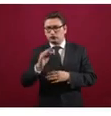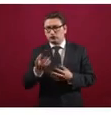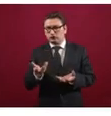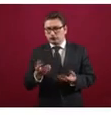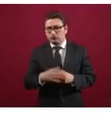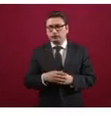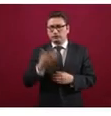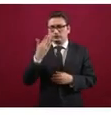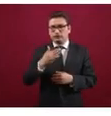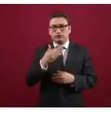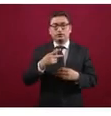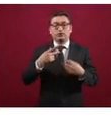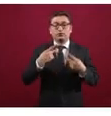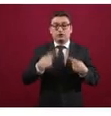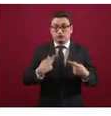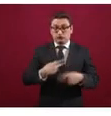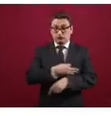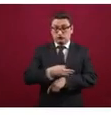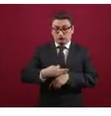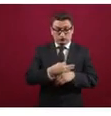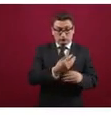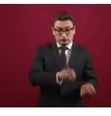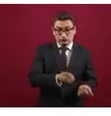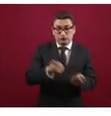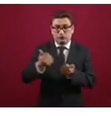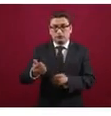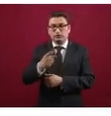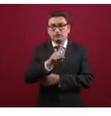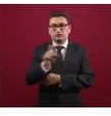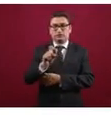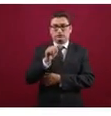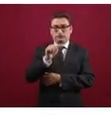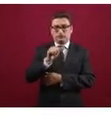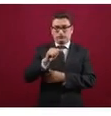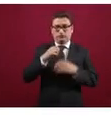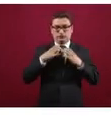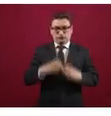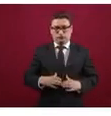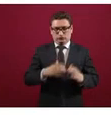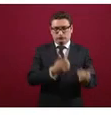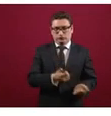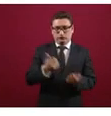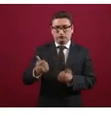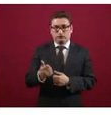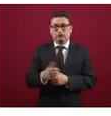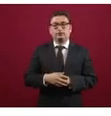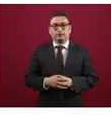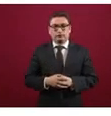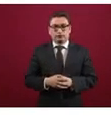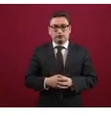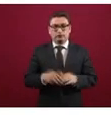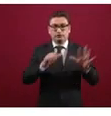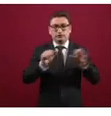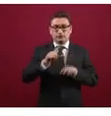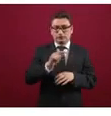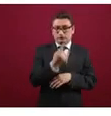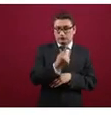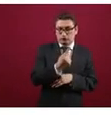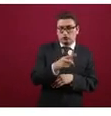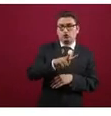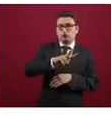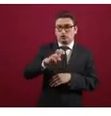se han entregado a sus familiares 116 cuerpos es decir de los 671 200 se ha